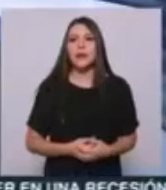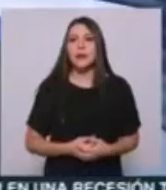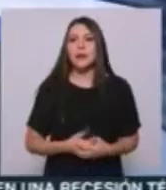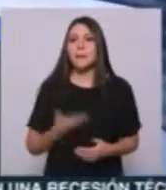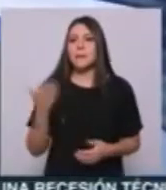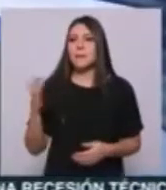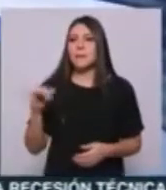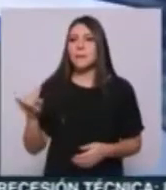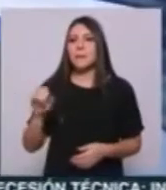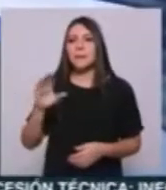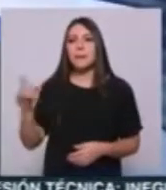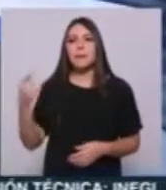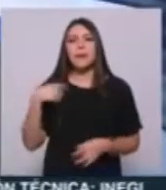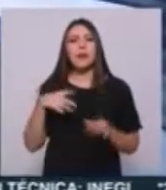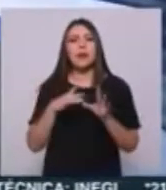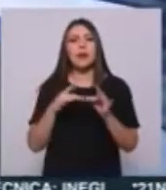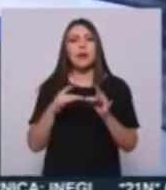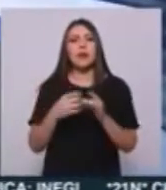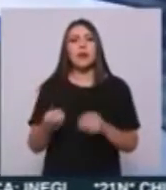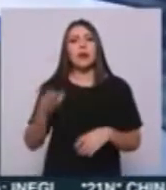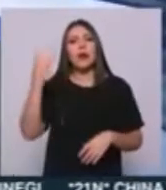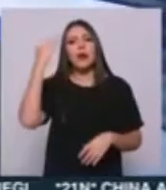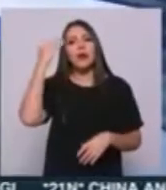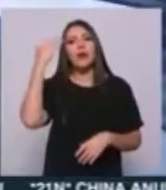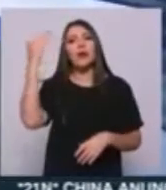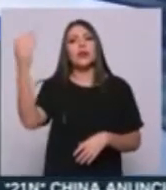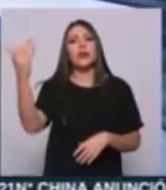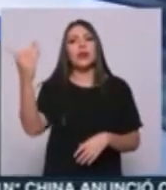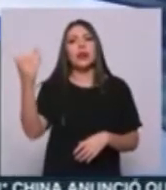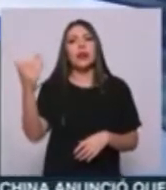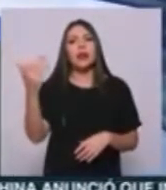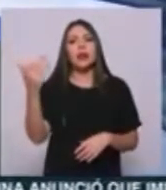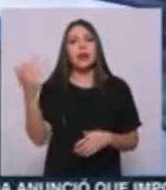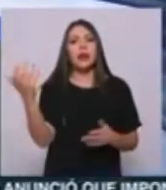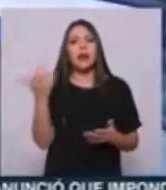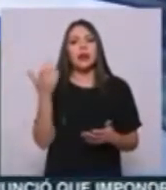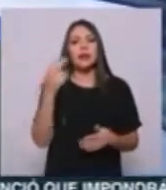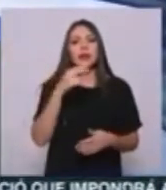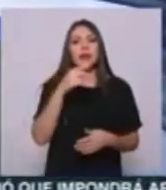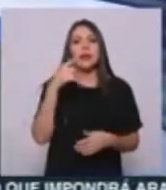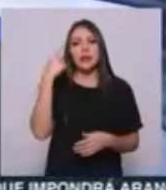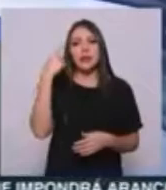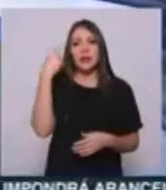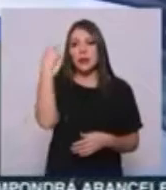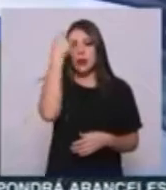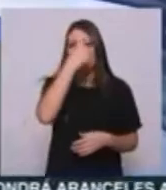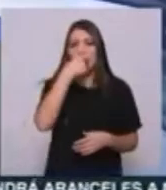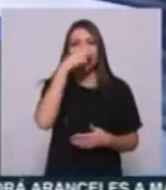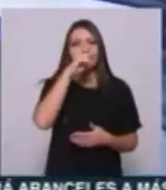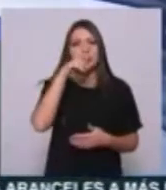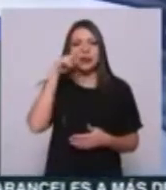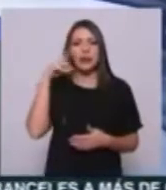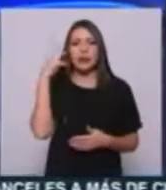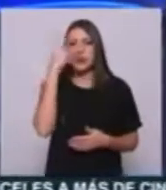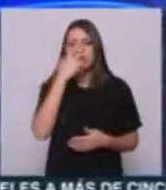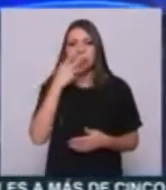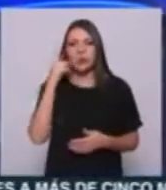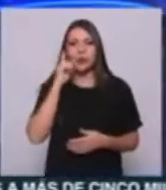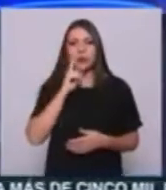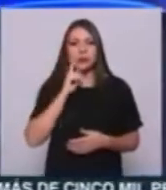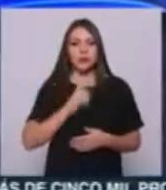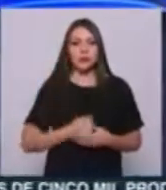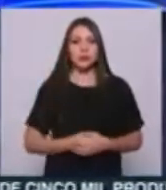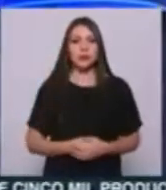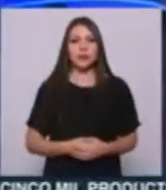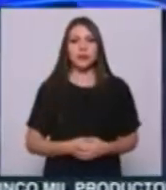cuéntanos cuánto tiempo se lleva para poder pintar de manera tan hermosa a una Catrina. Bueno, tenemos